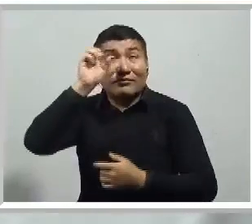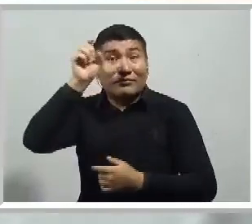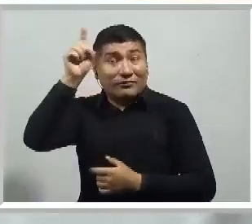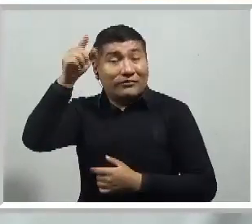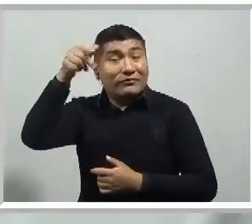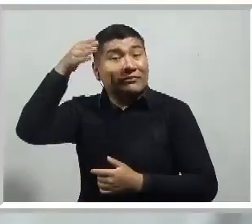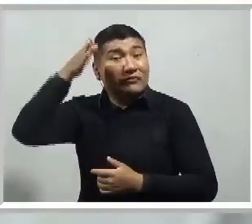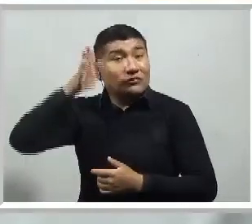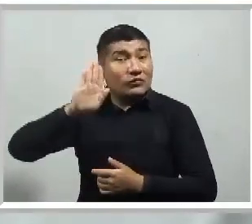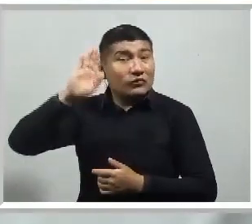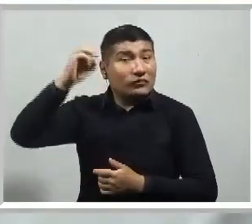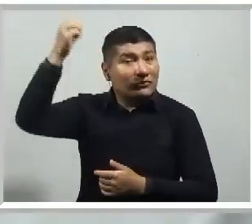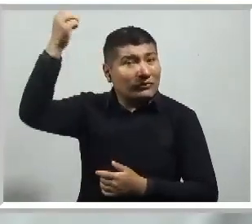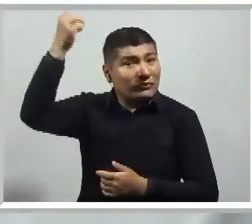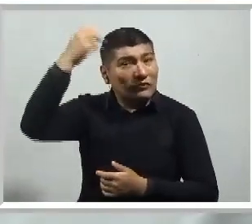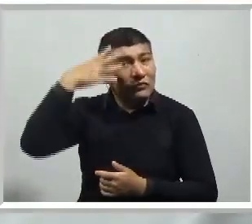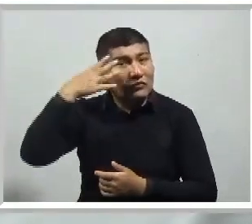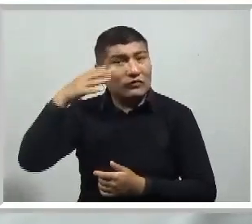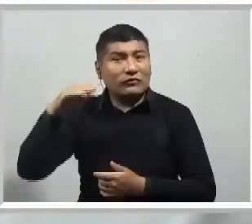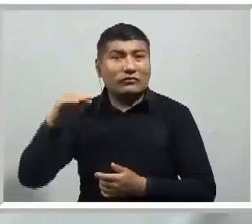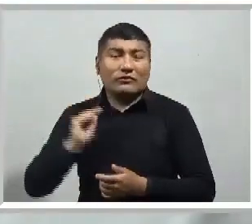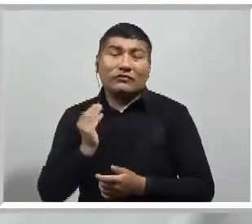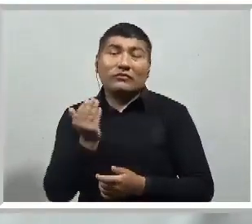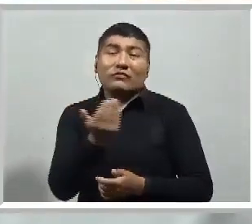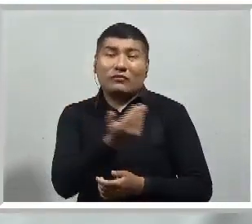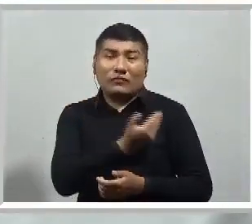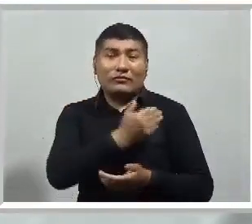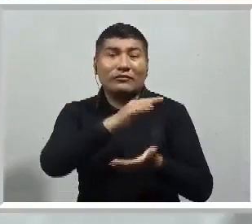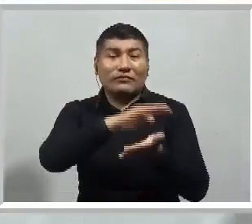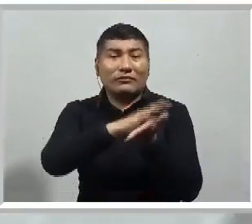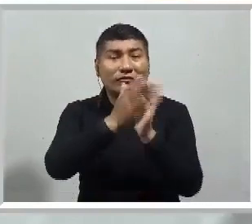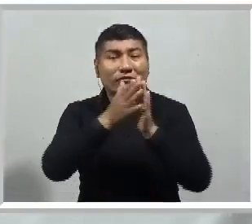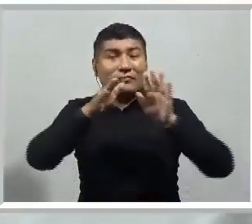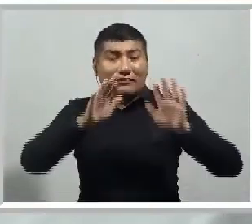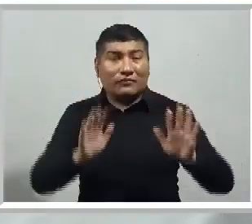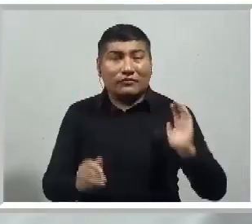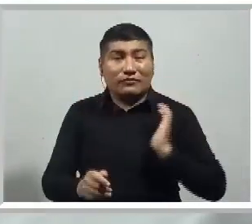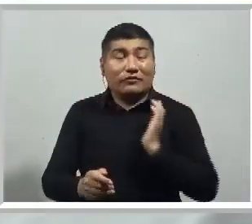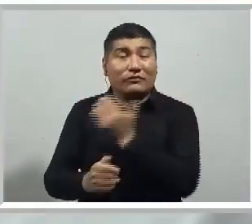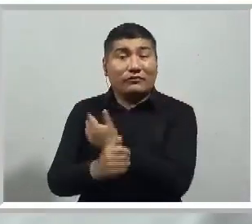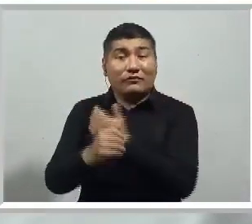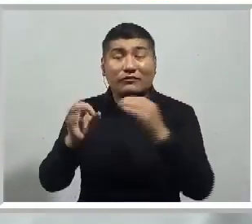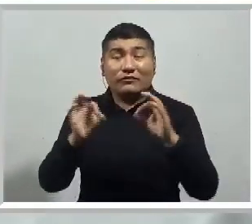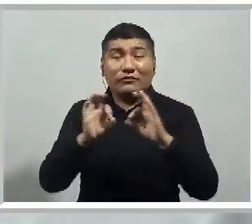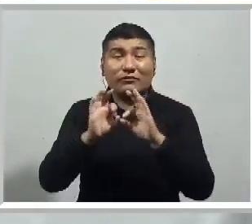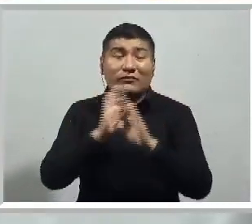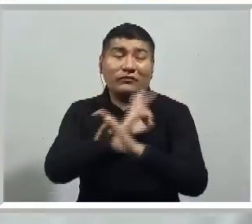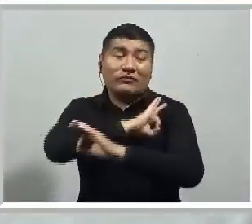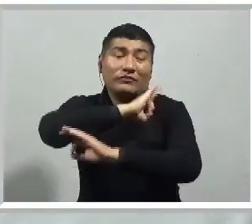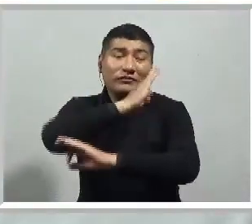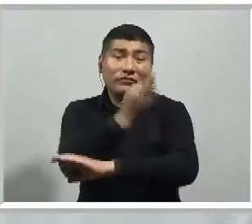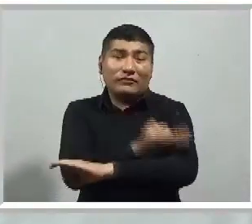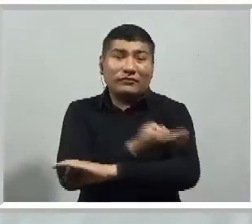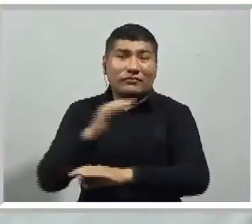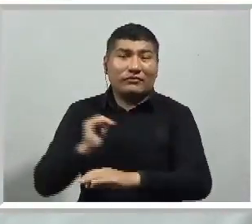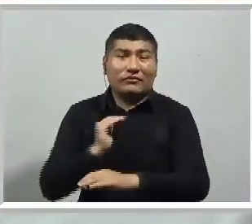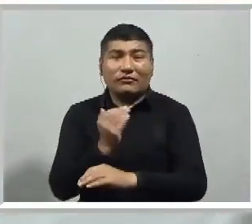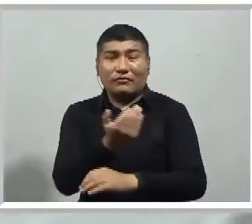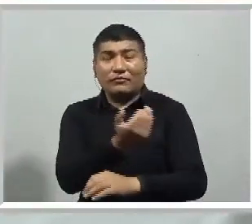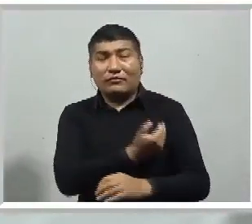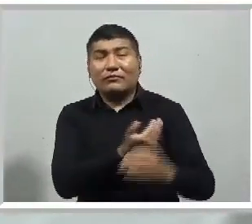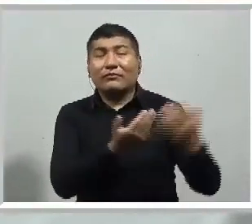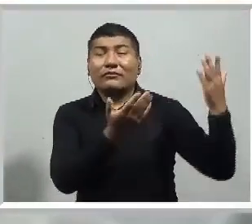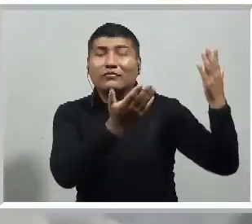la luz, es nuestra paz, nuestra fortaleza y nuestra esperanza.